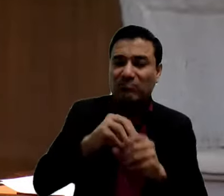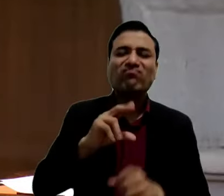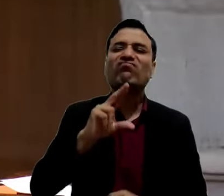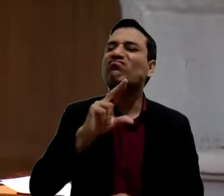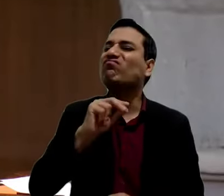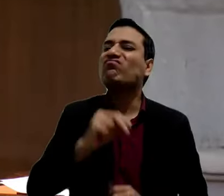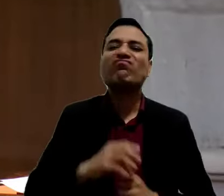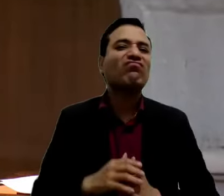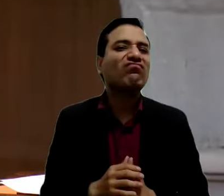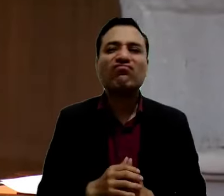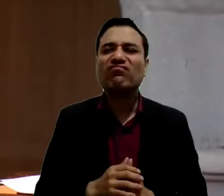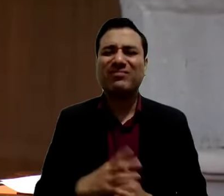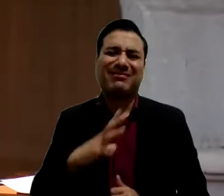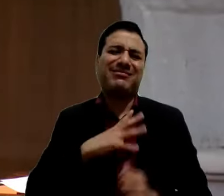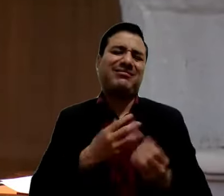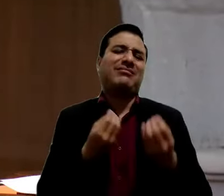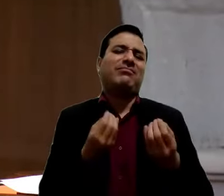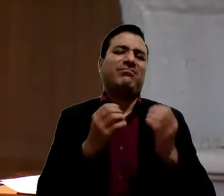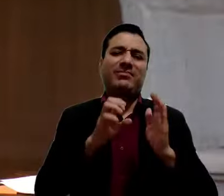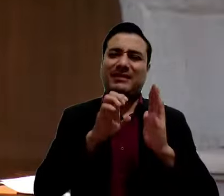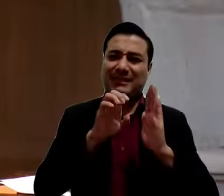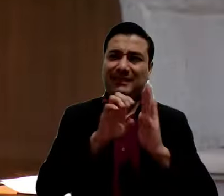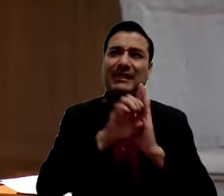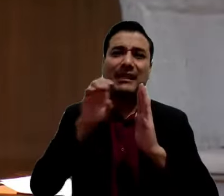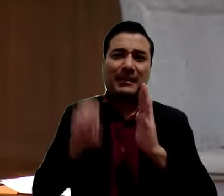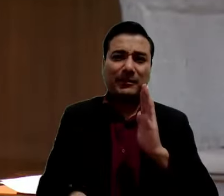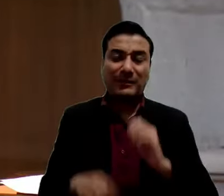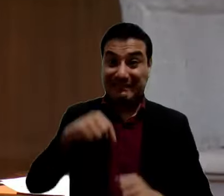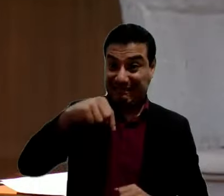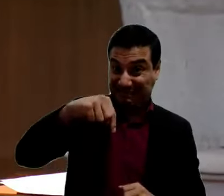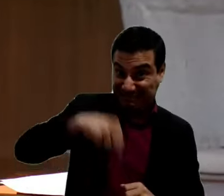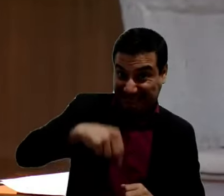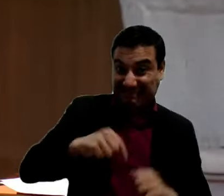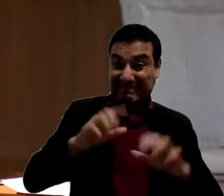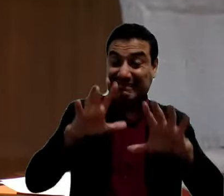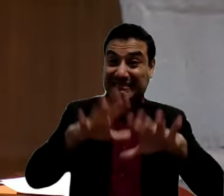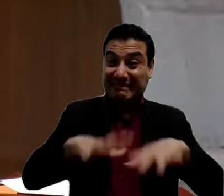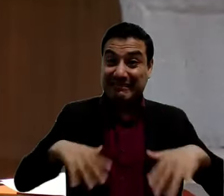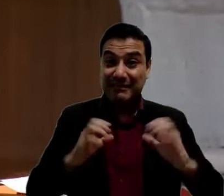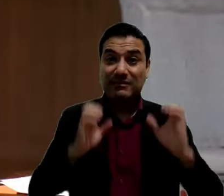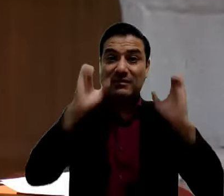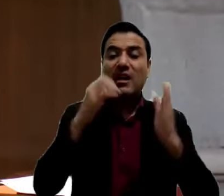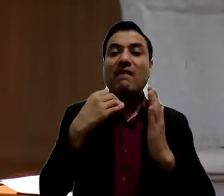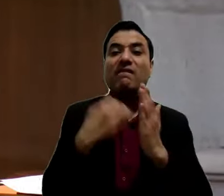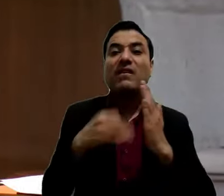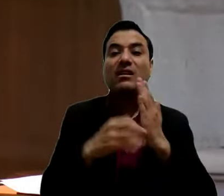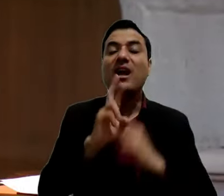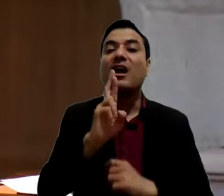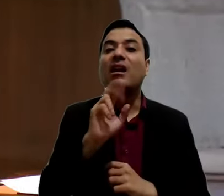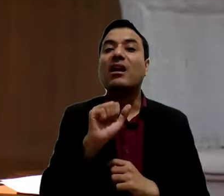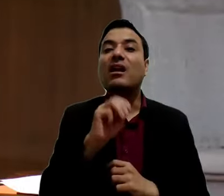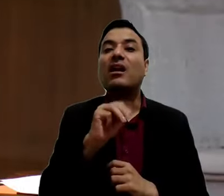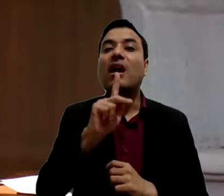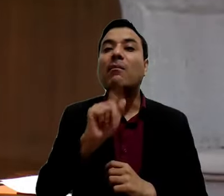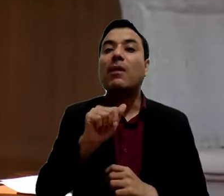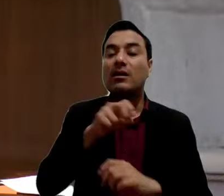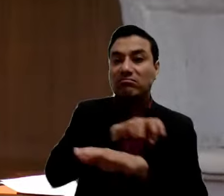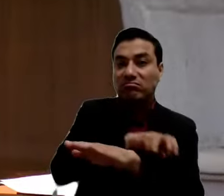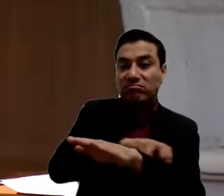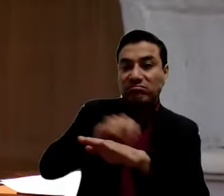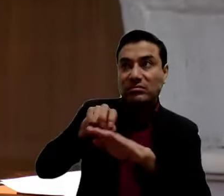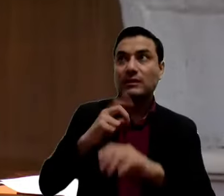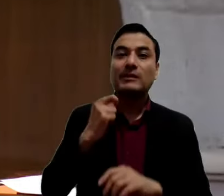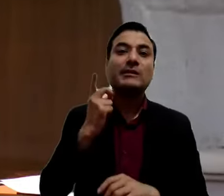no ejemplos Tenemos muchos este recinto legislativo no cuenta con rampas para que las diputadas o